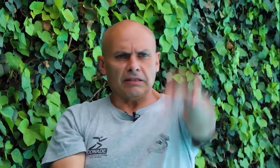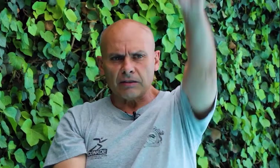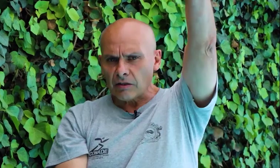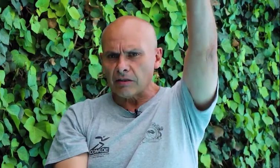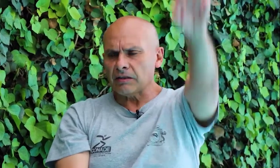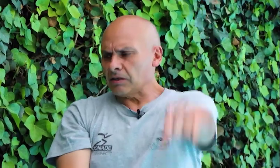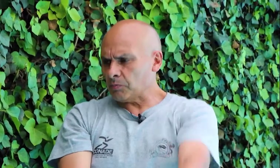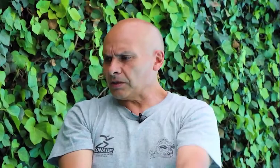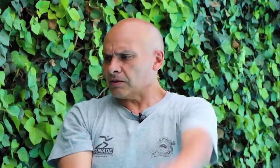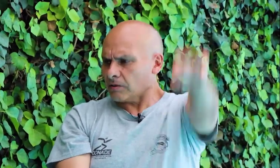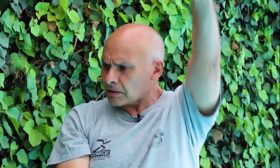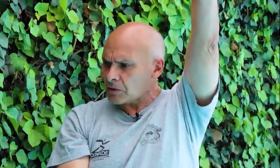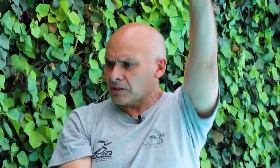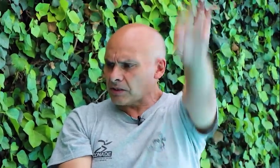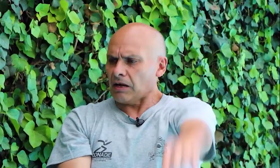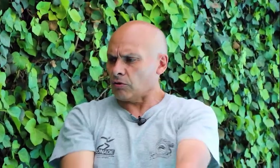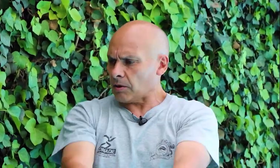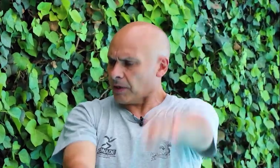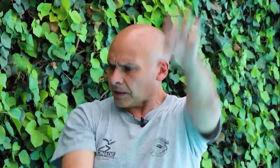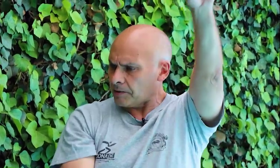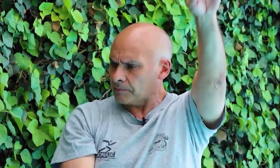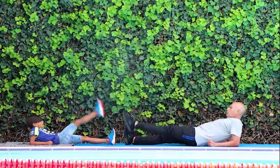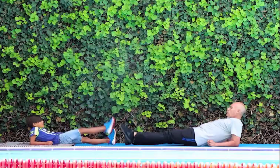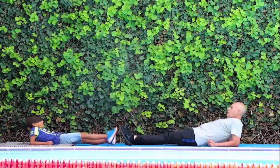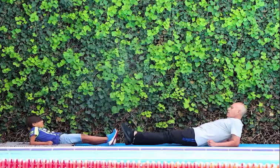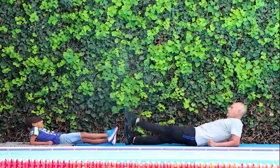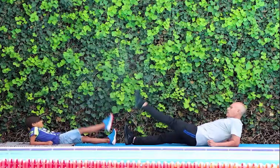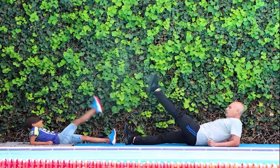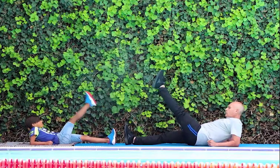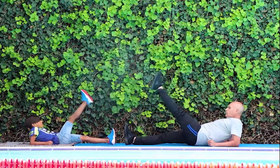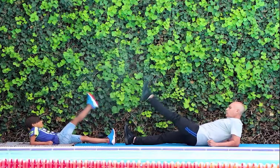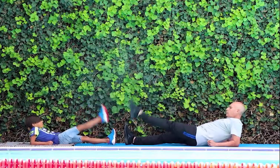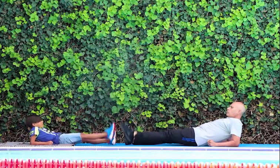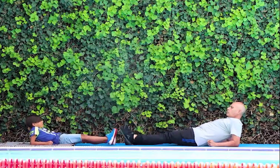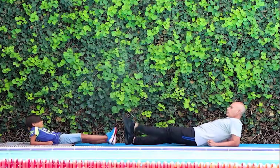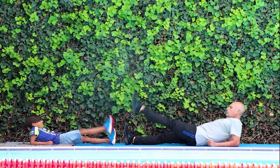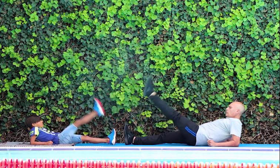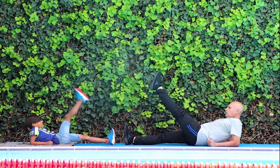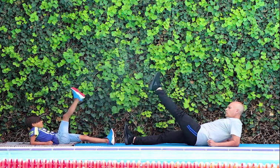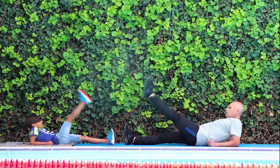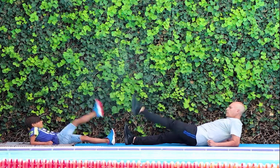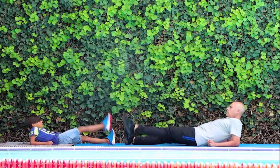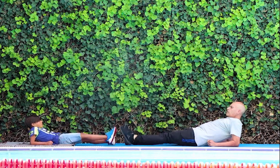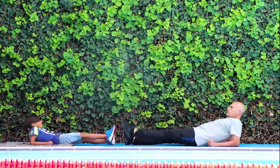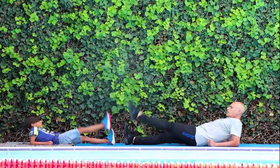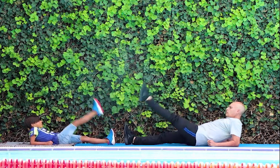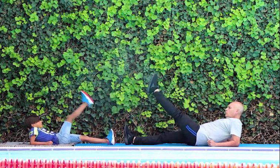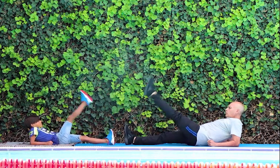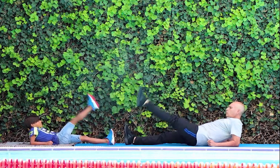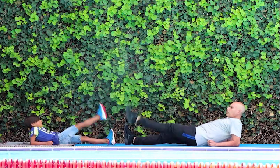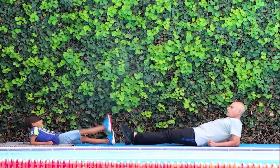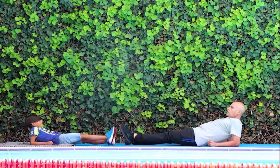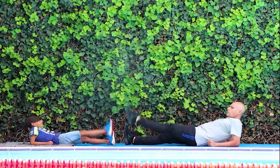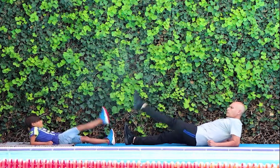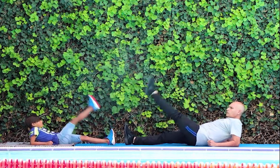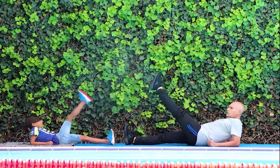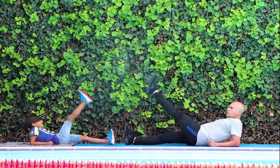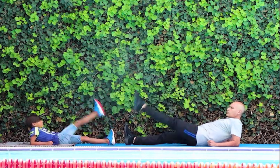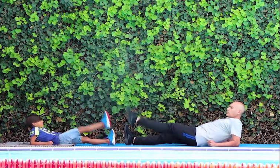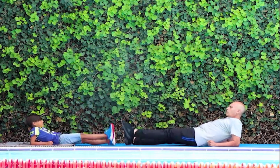después 10 veces la otra pierna. 1, 2, 3,